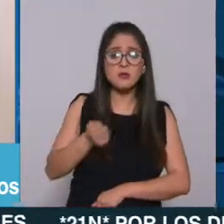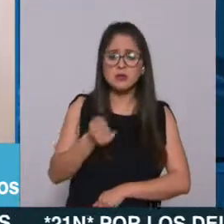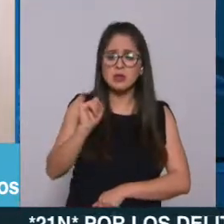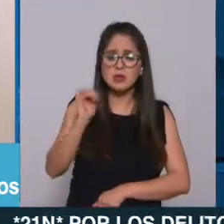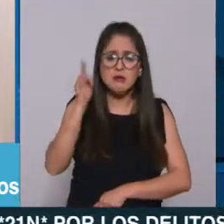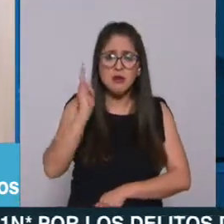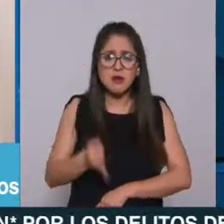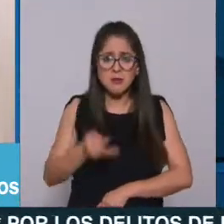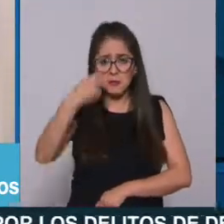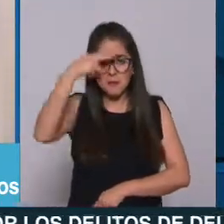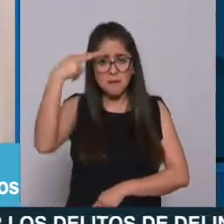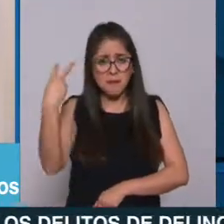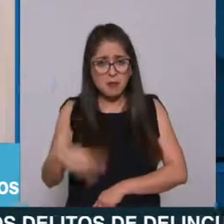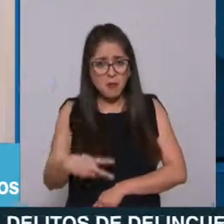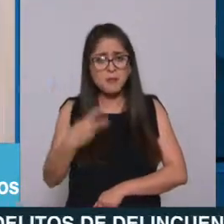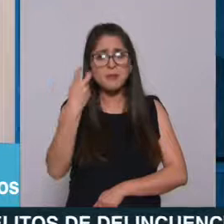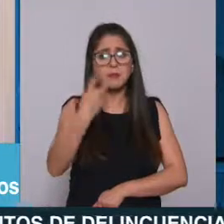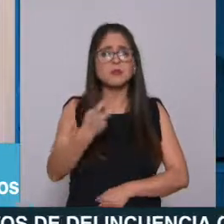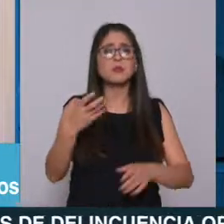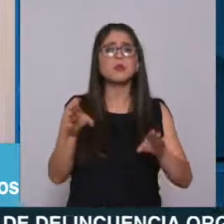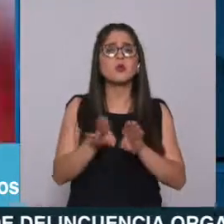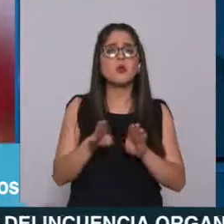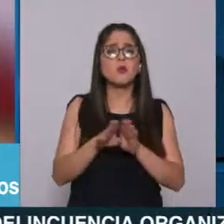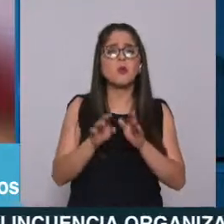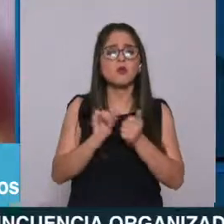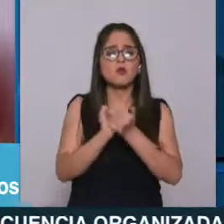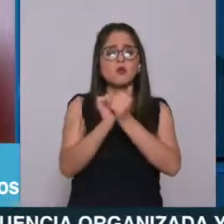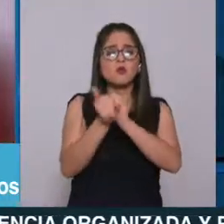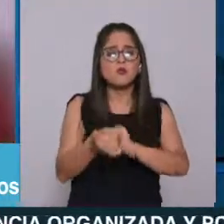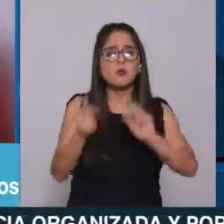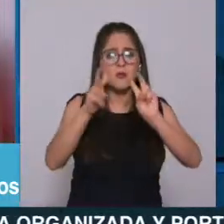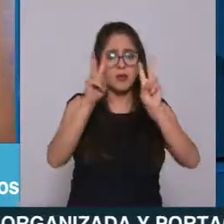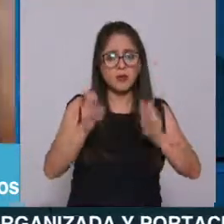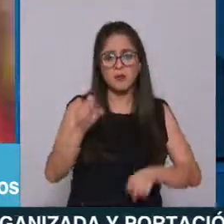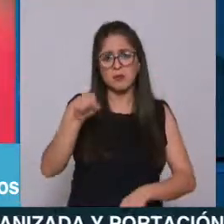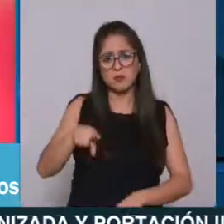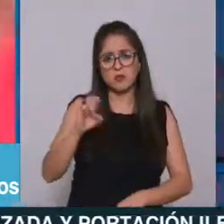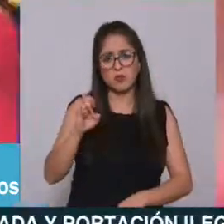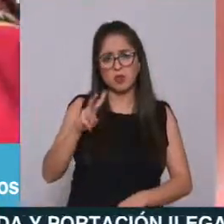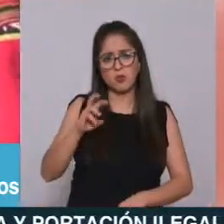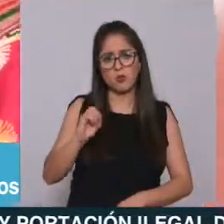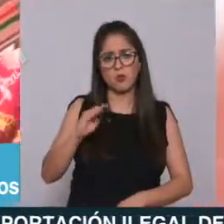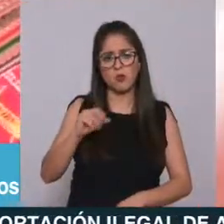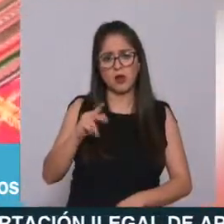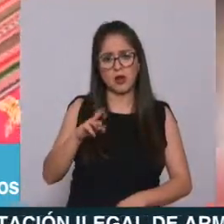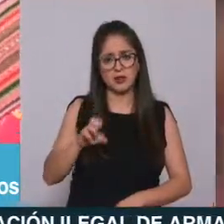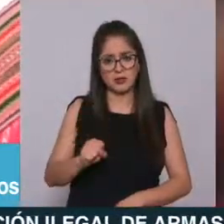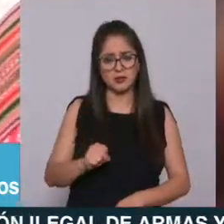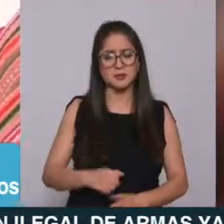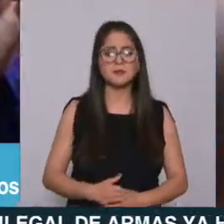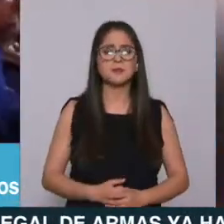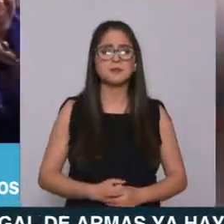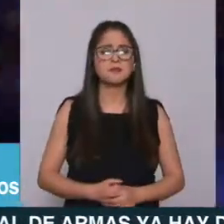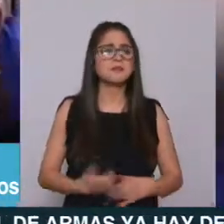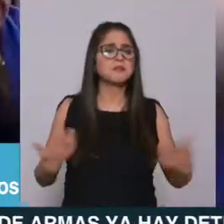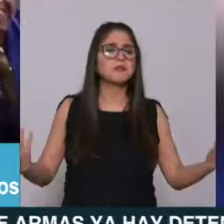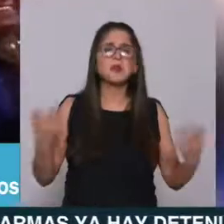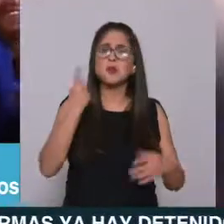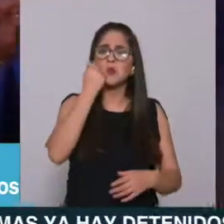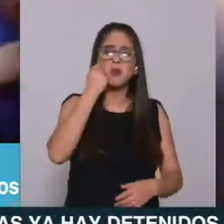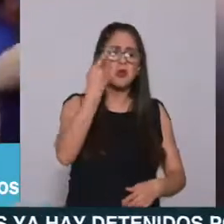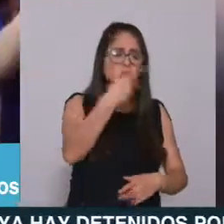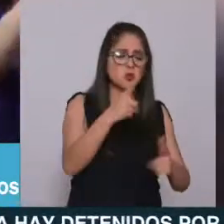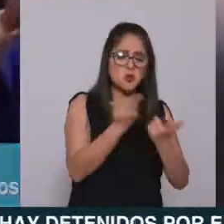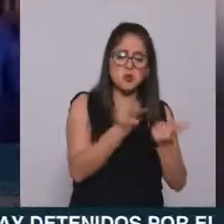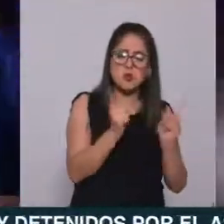parte de México fue un movimiento estratégico y geopolítico también de Evo Morales. Maestro Hurtado, más allá de las preferencias políticas,